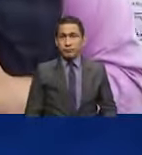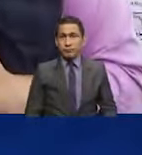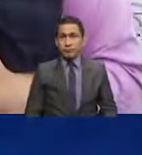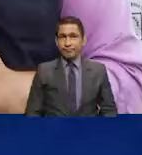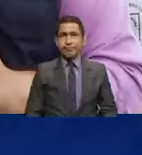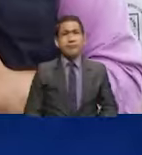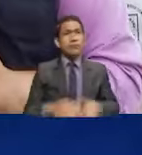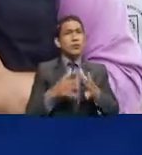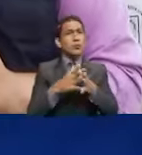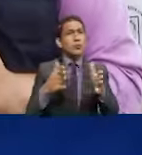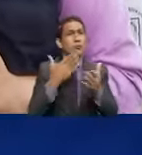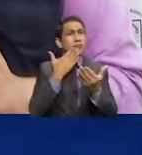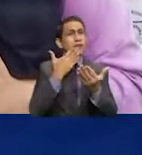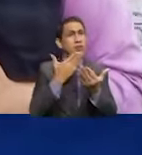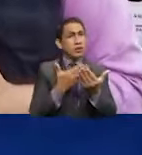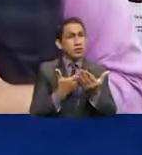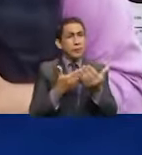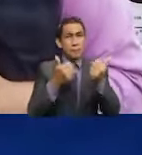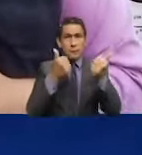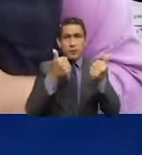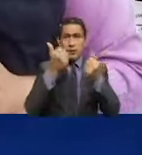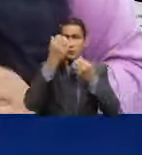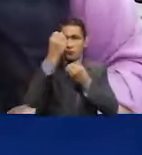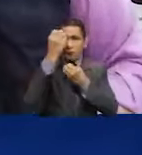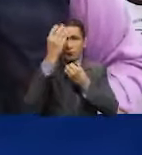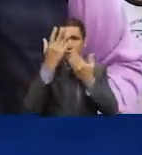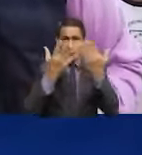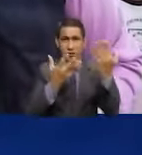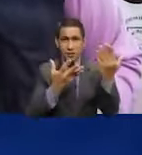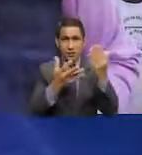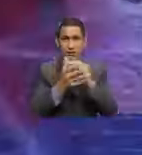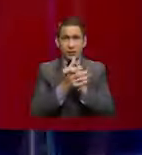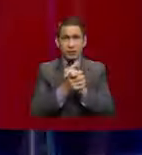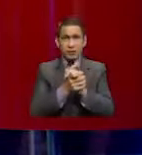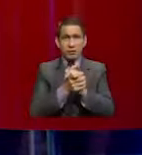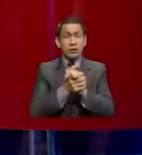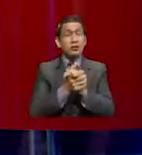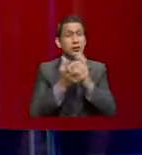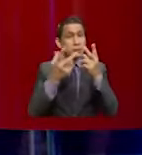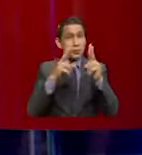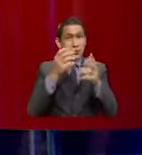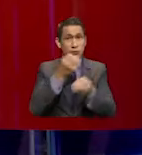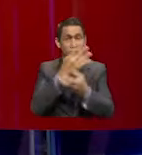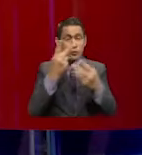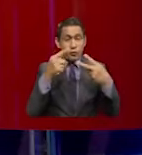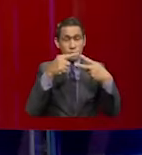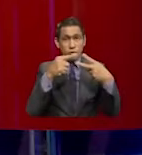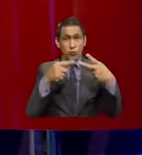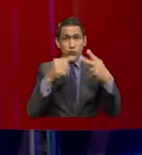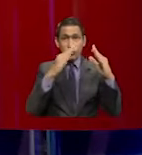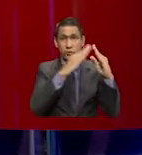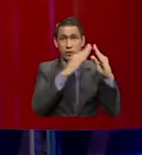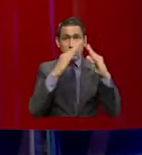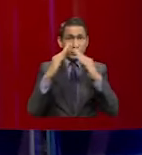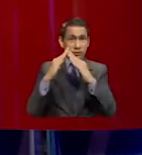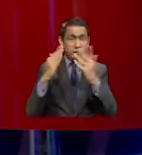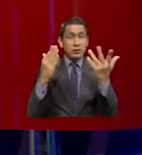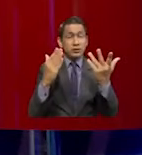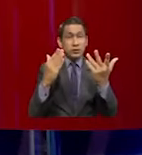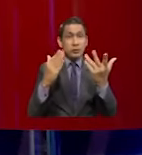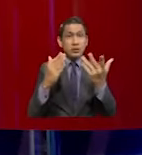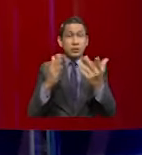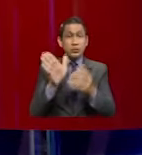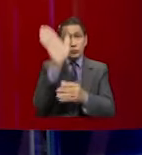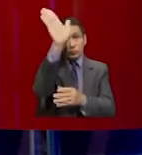tardes. Muchas gracias, Emilio, por tu amplio informe de esa zona de playas. Vamos a contarles también que 2 casas quedaron afectadas por el colapso de un